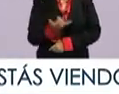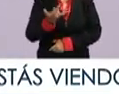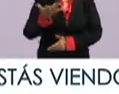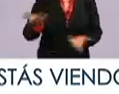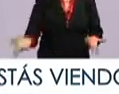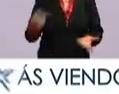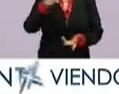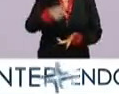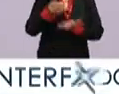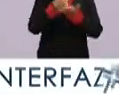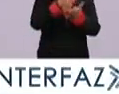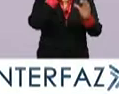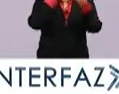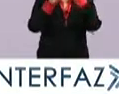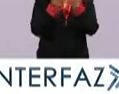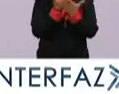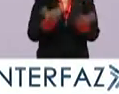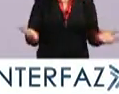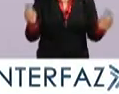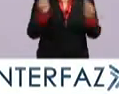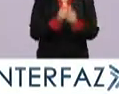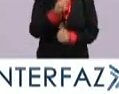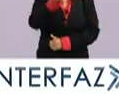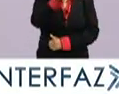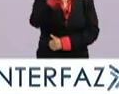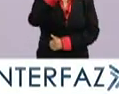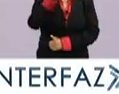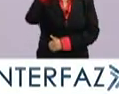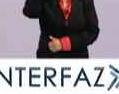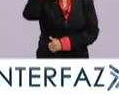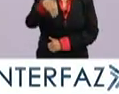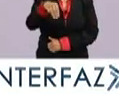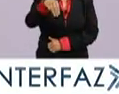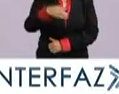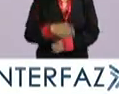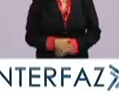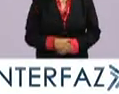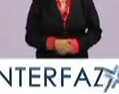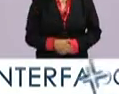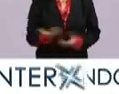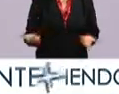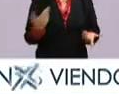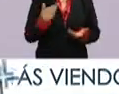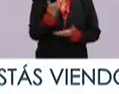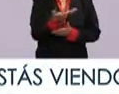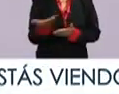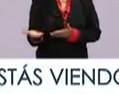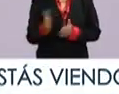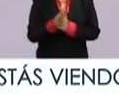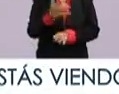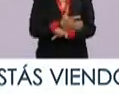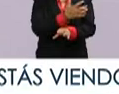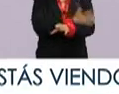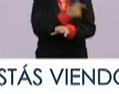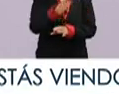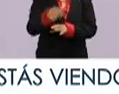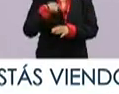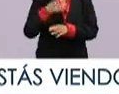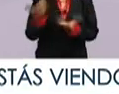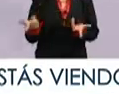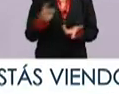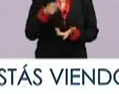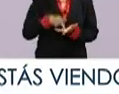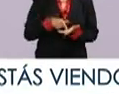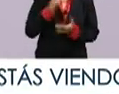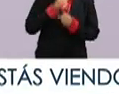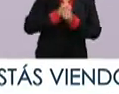Yebra. Ella nos ayuda a comunicarnos con ustedes también a través de la lengua de señas mexicana. Y les pido que nos acompañen en este programa.